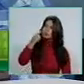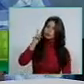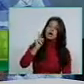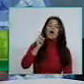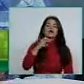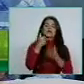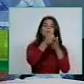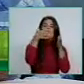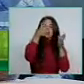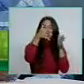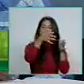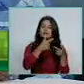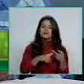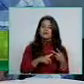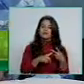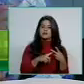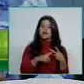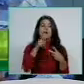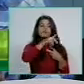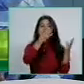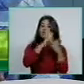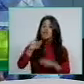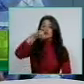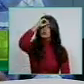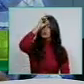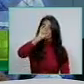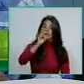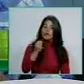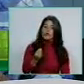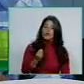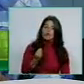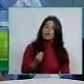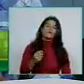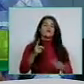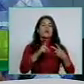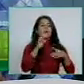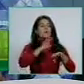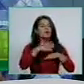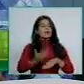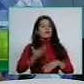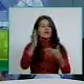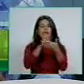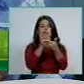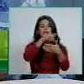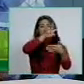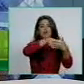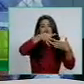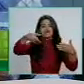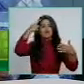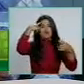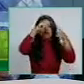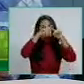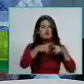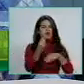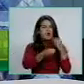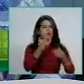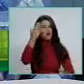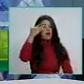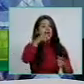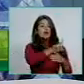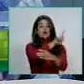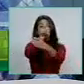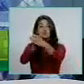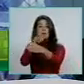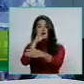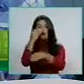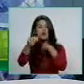Normalmente la persona que está de cara a la comunidad desconoce muchos temas. Ah, bueno, claro. ¿Cuál es la importancia de estar ahora incorporado a un banco? Porque ahí hay gente